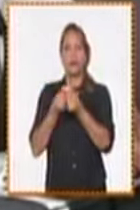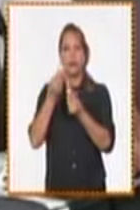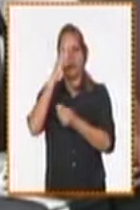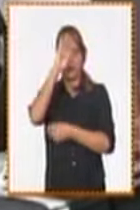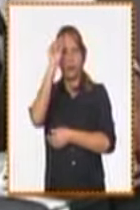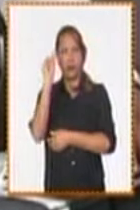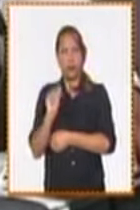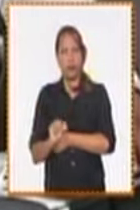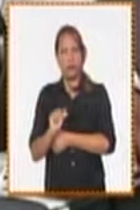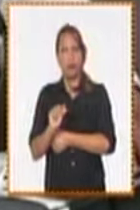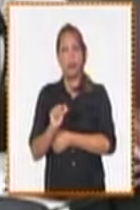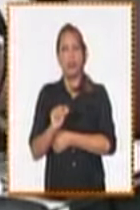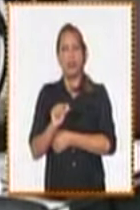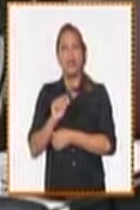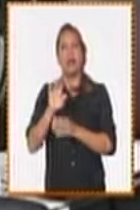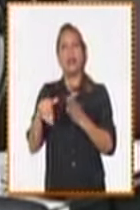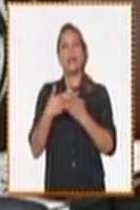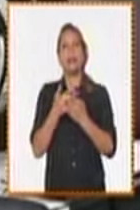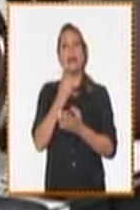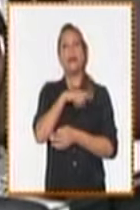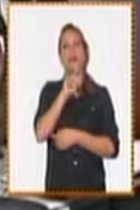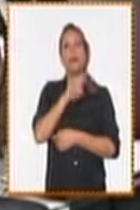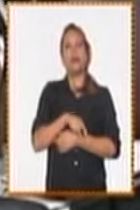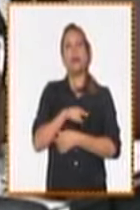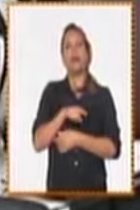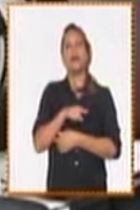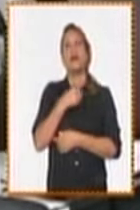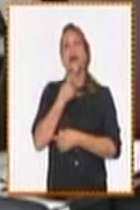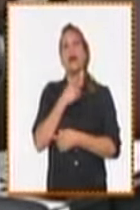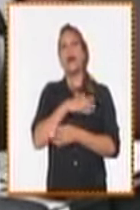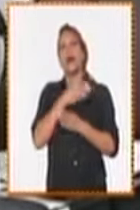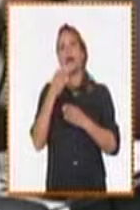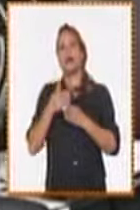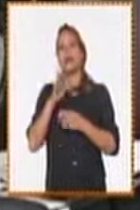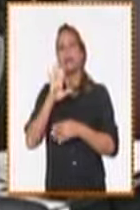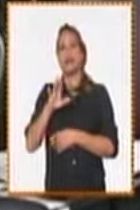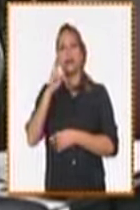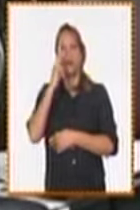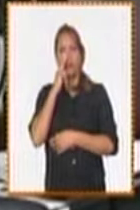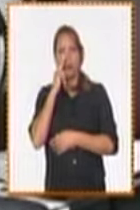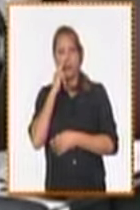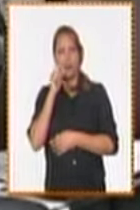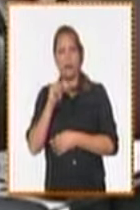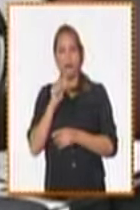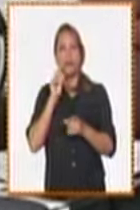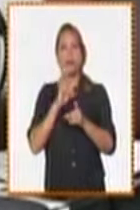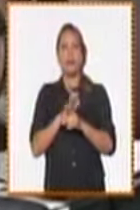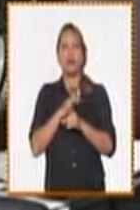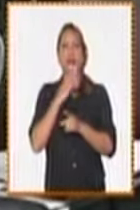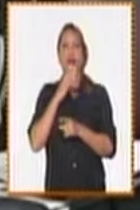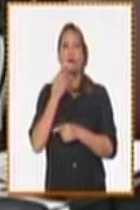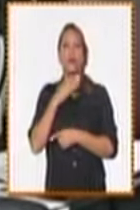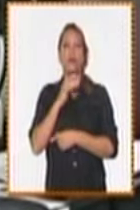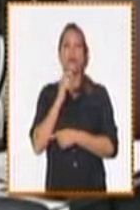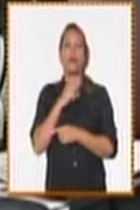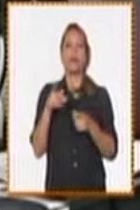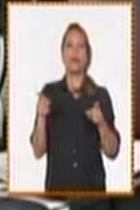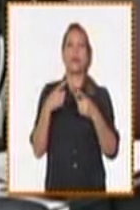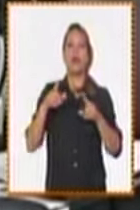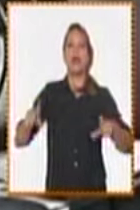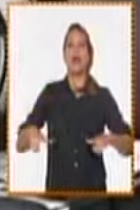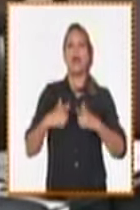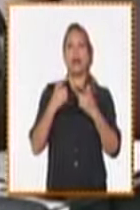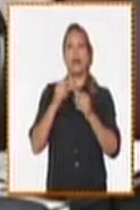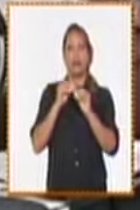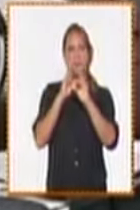estará asignada del 1 al 5 de noviembre y comenzará el día 1 con un gran matutino especial en la sede del gobierno